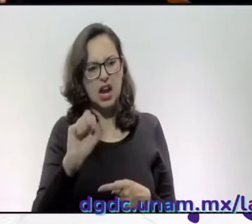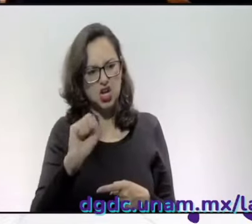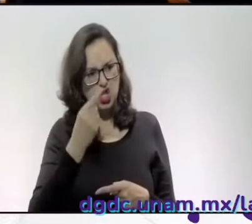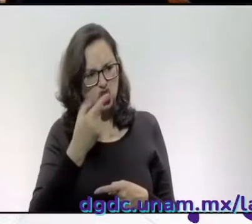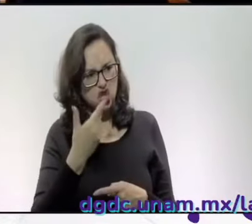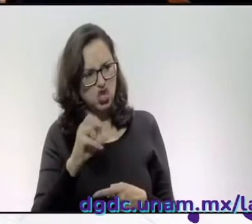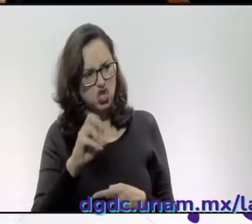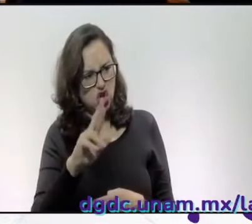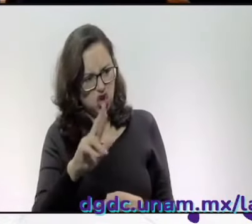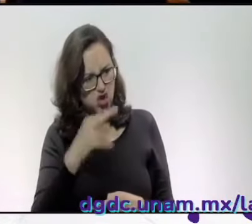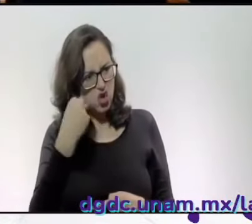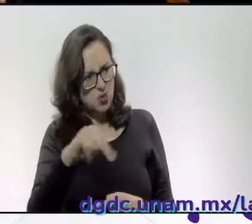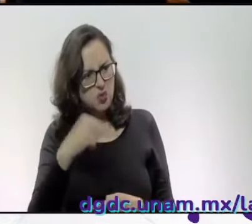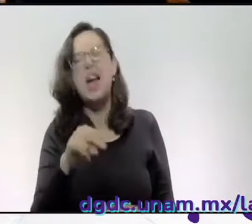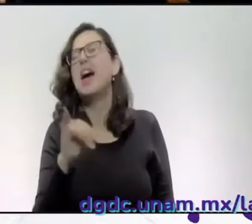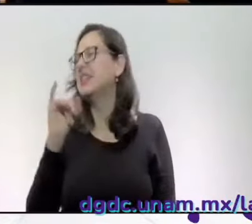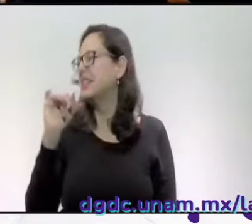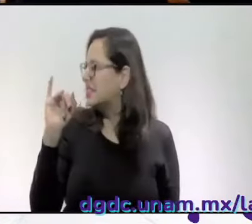Creo que sí, que era